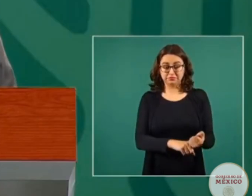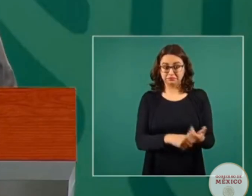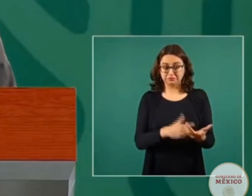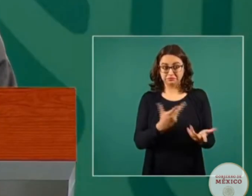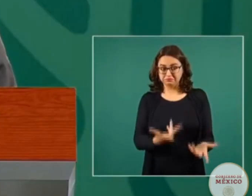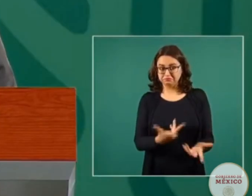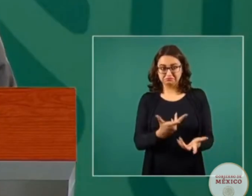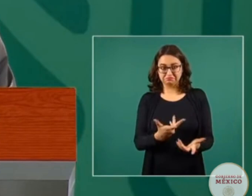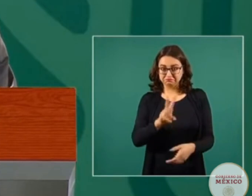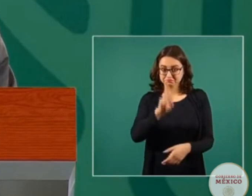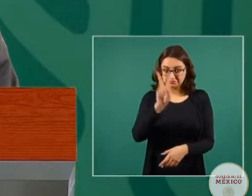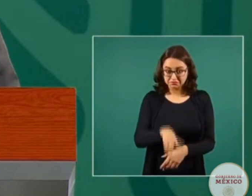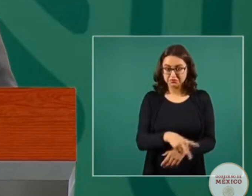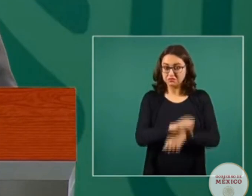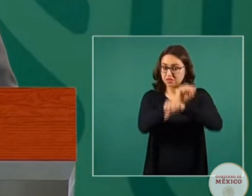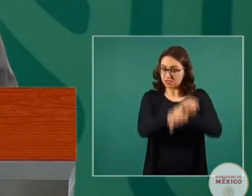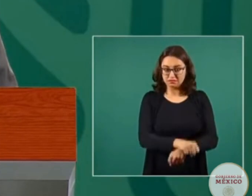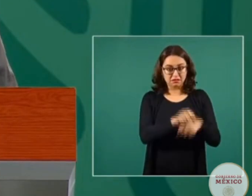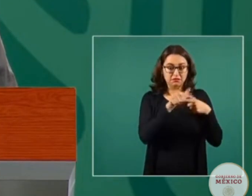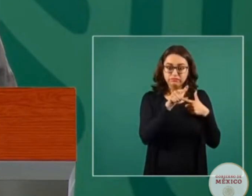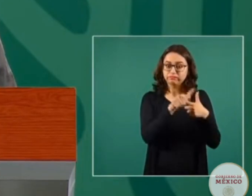no eran considerados ciudadanos.